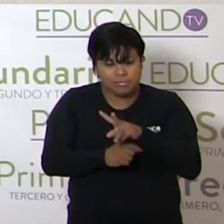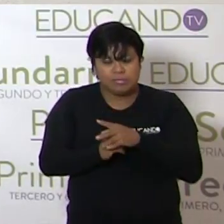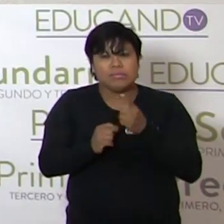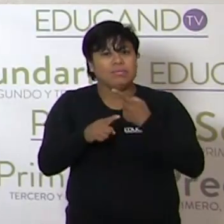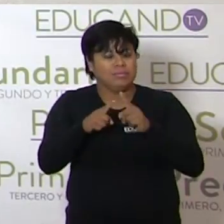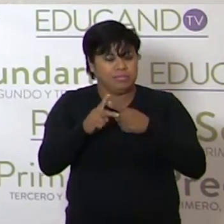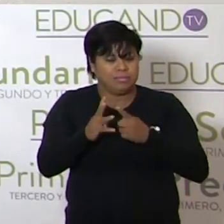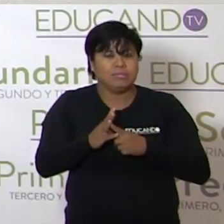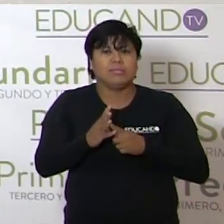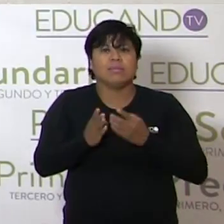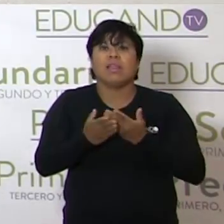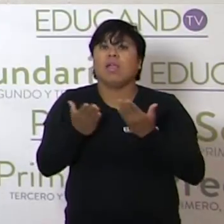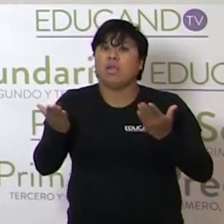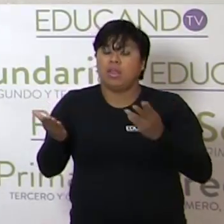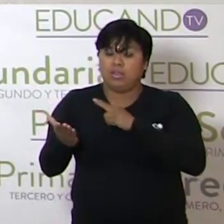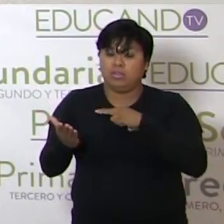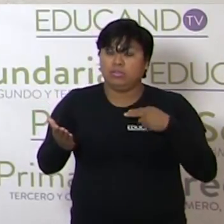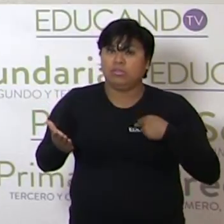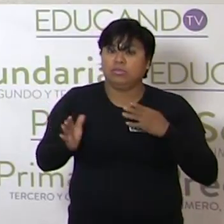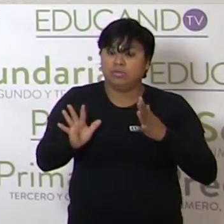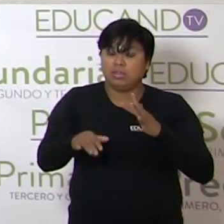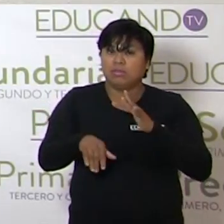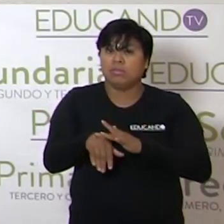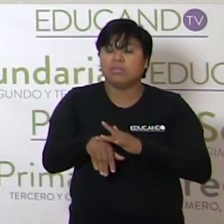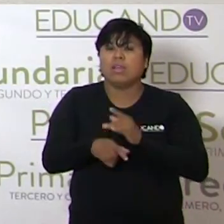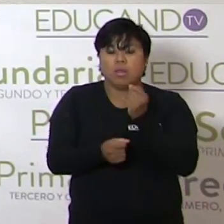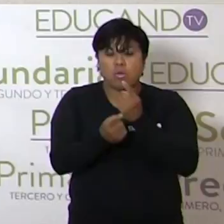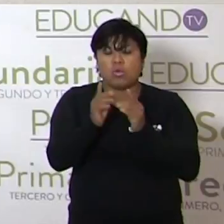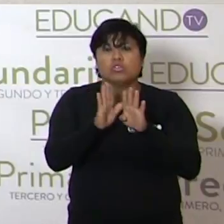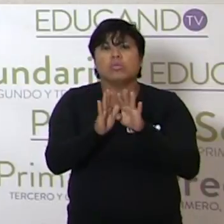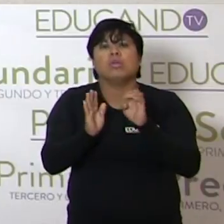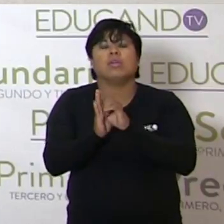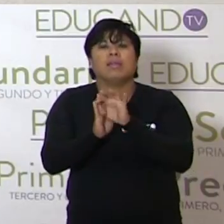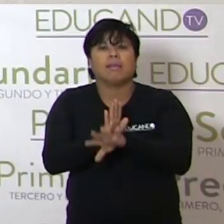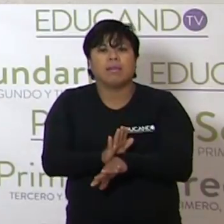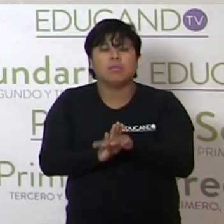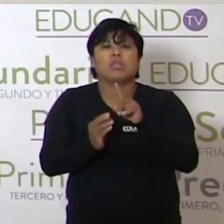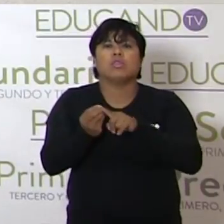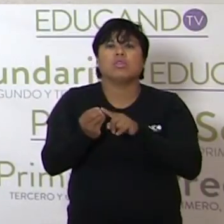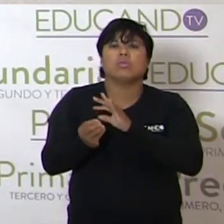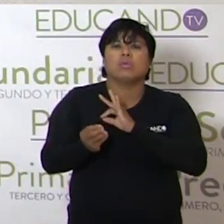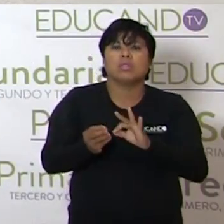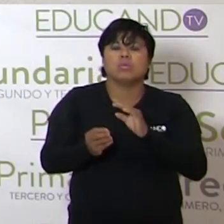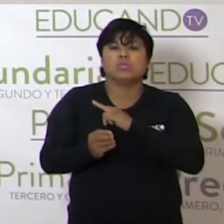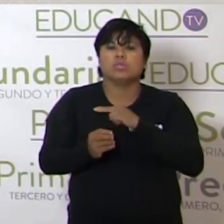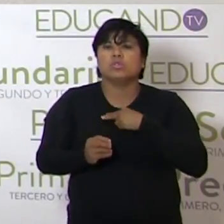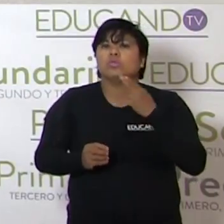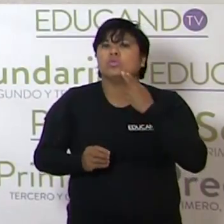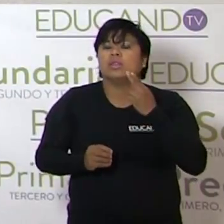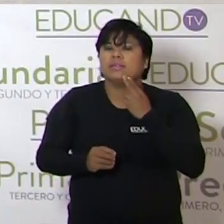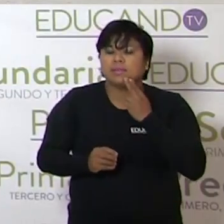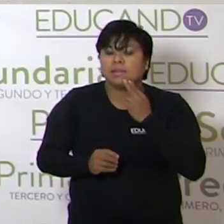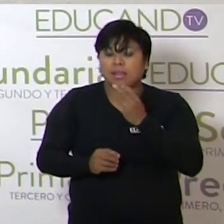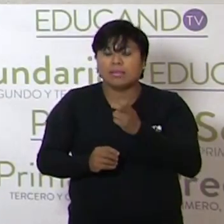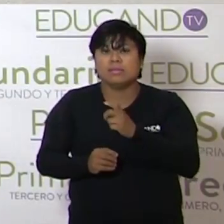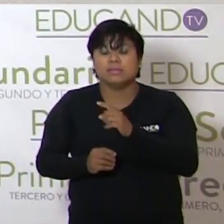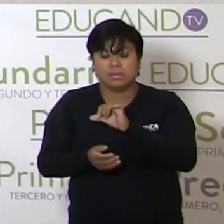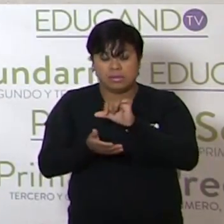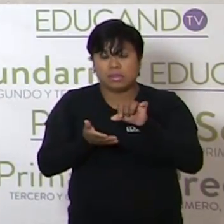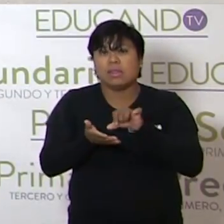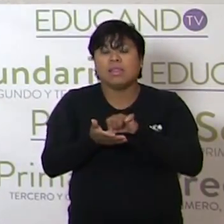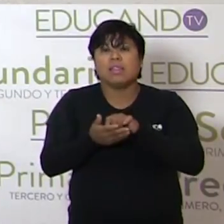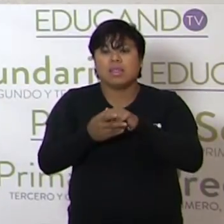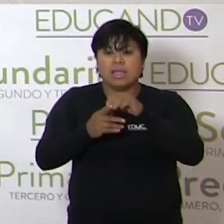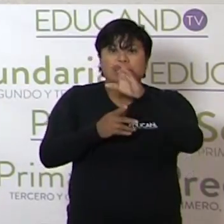Bueno, ahora una vez que hemos mostrado algunos ejemplos donde podemos encontrar estas o donde se utilizan las medidas de tendencia central y